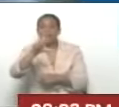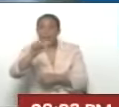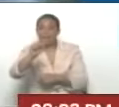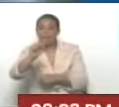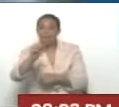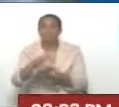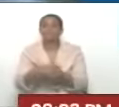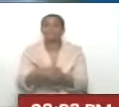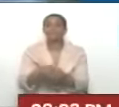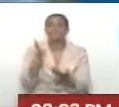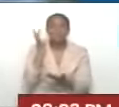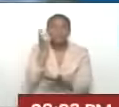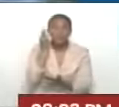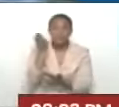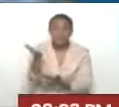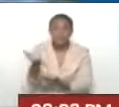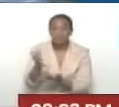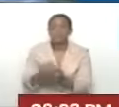¿verdad, Daniela?